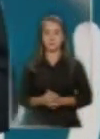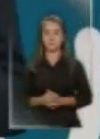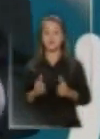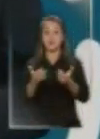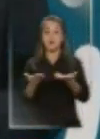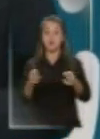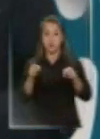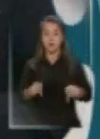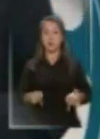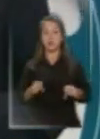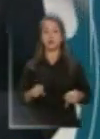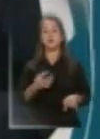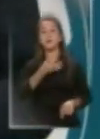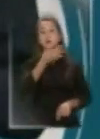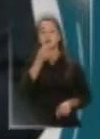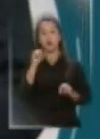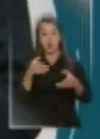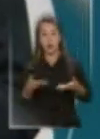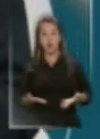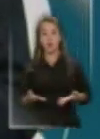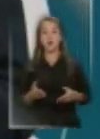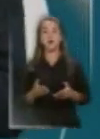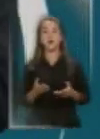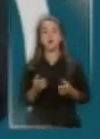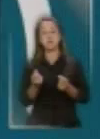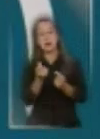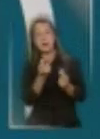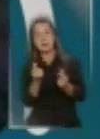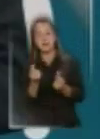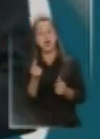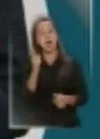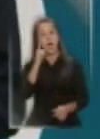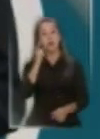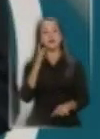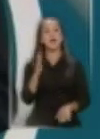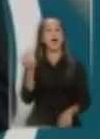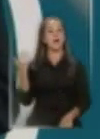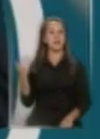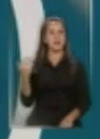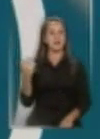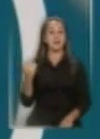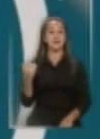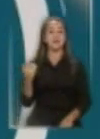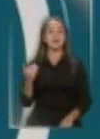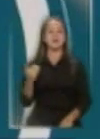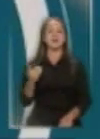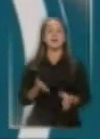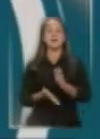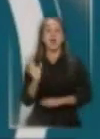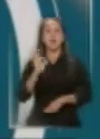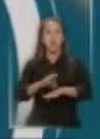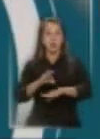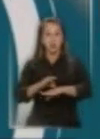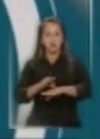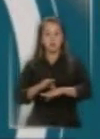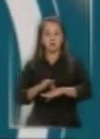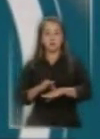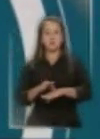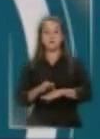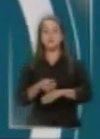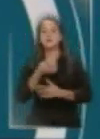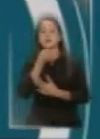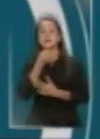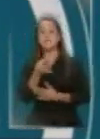Bueno, y esto que le vamos a narrar ahora probablemente le suena familiar. Le ha pasado con toda seguridad. Va al médico, le encarga